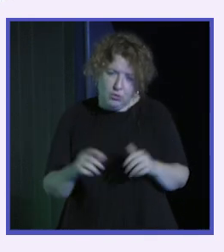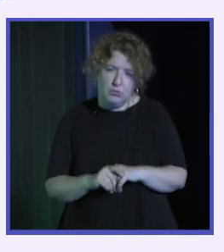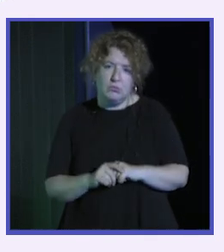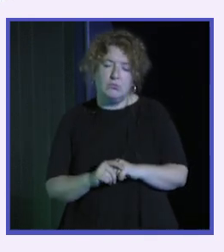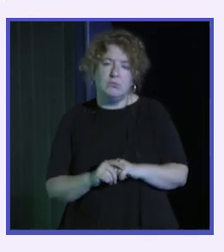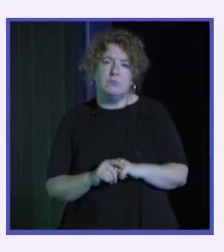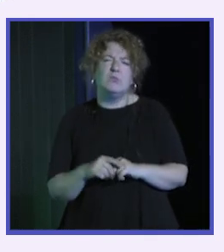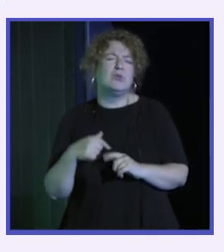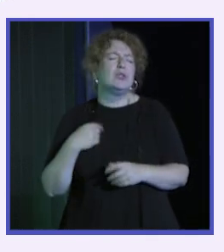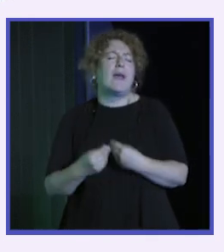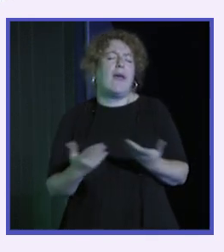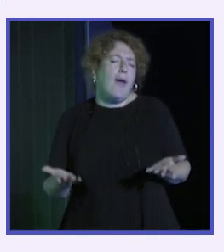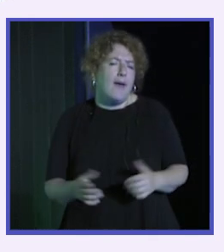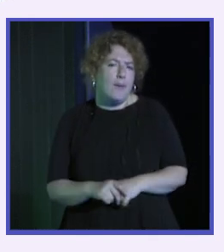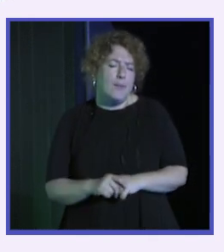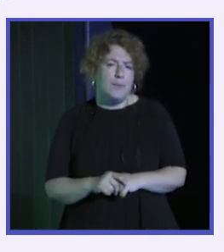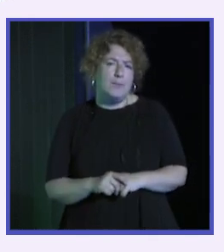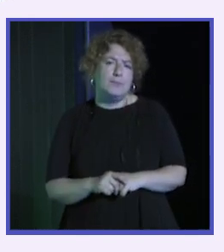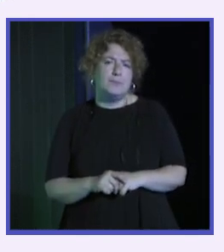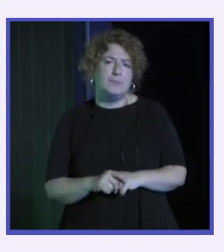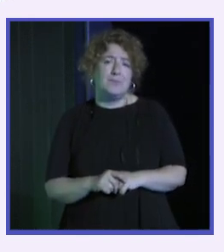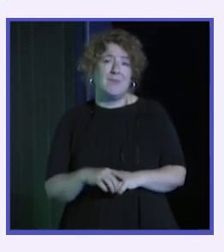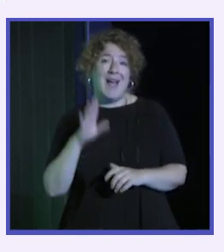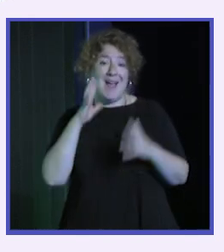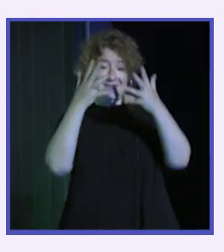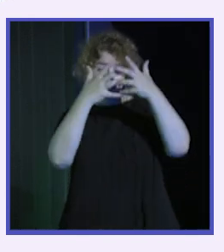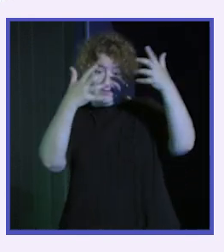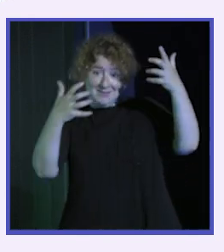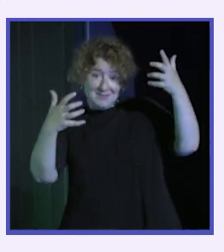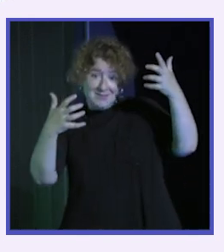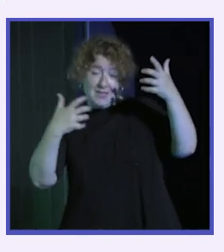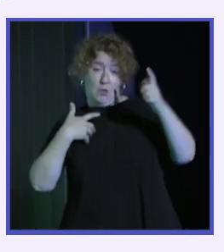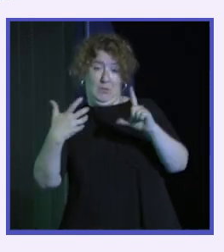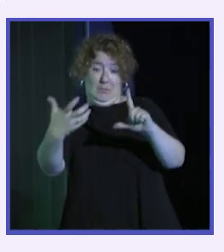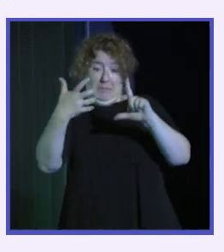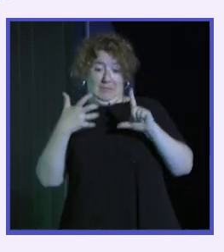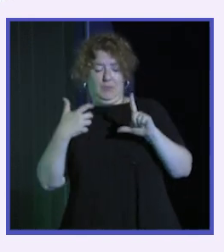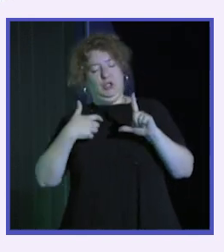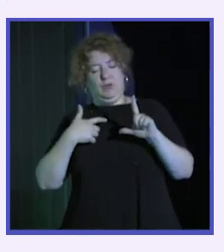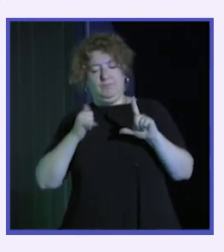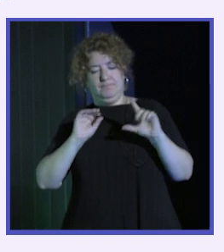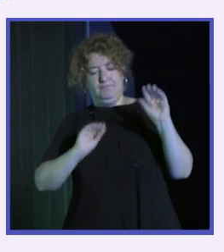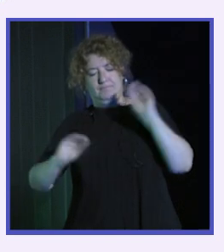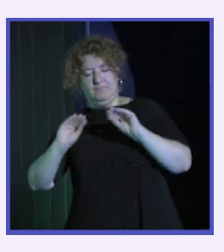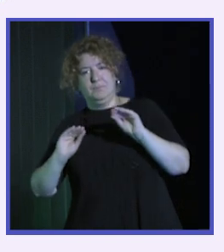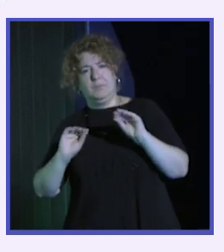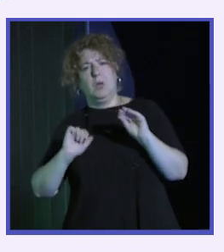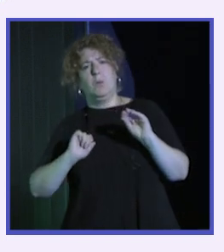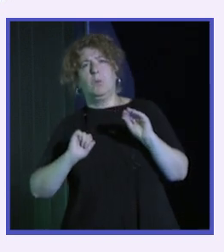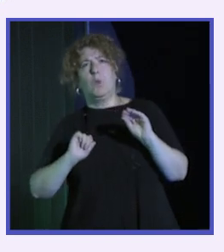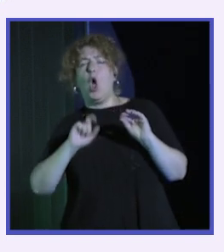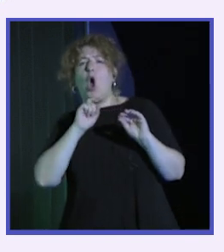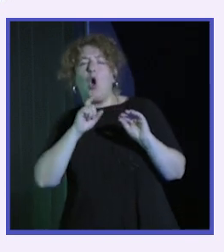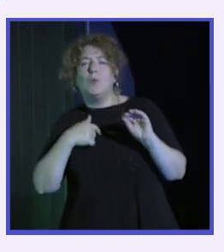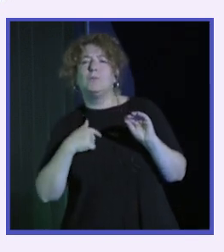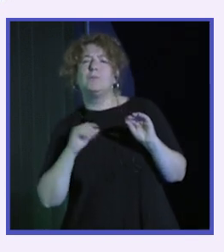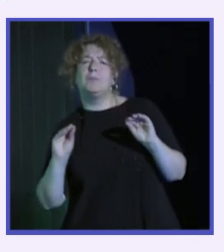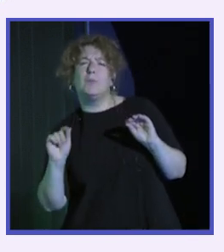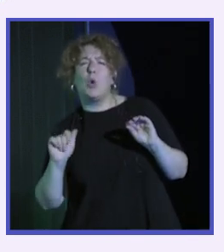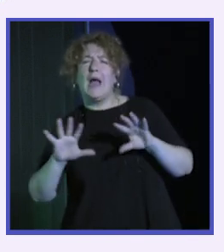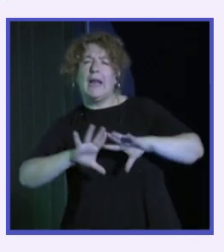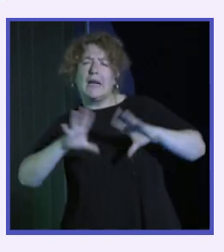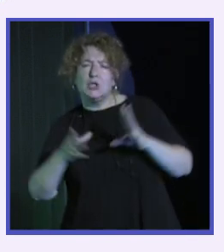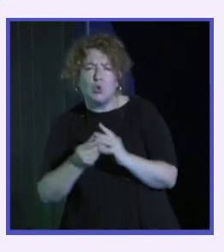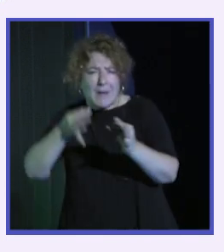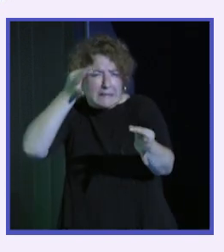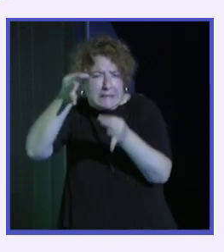es lo que voy a hacer? Reescribir ese prompt. Ahora ya le pido más información. Le digo, oye, hazme un resumen